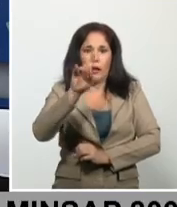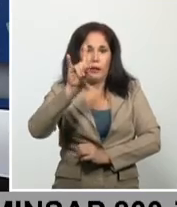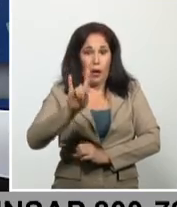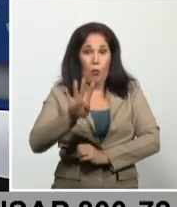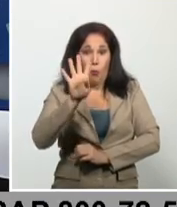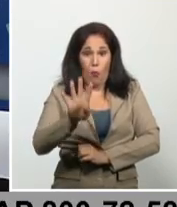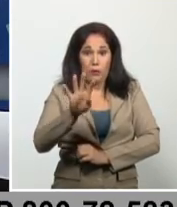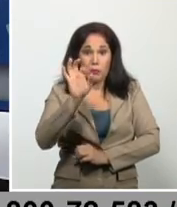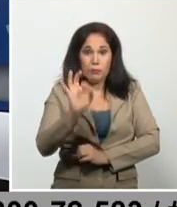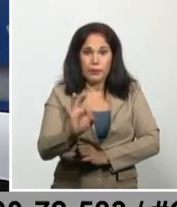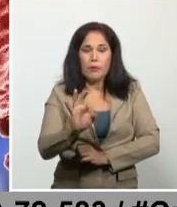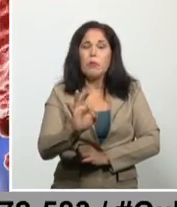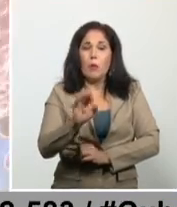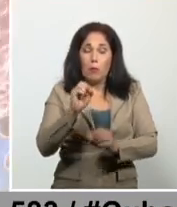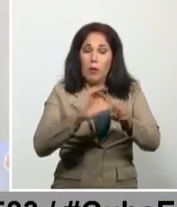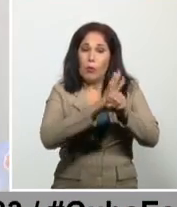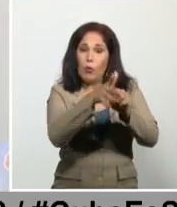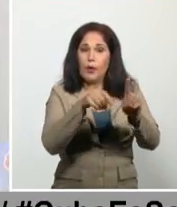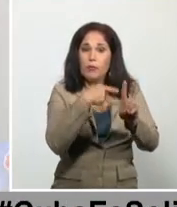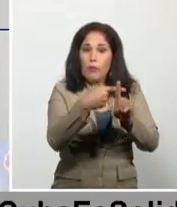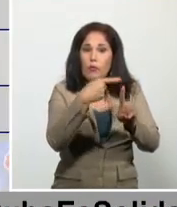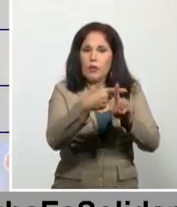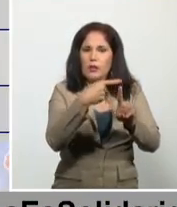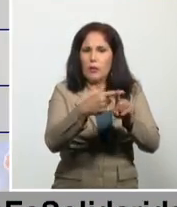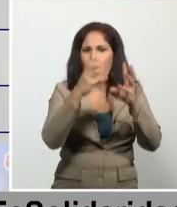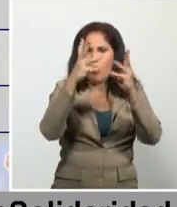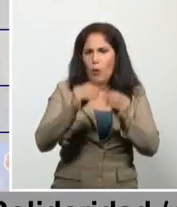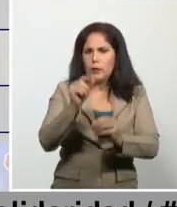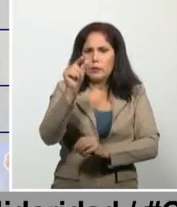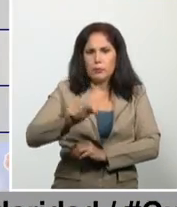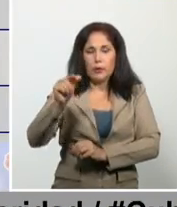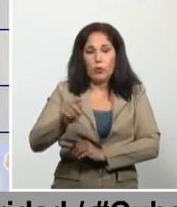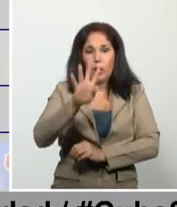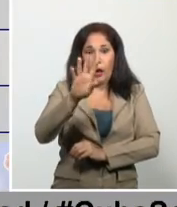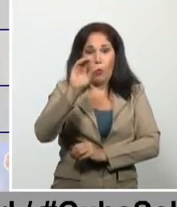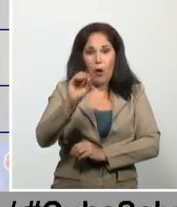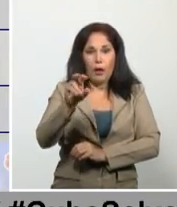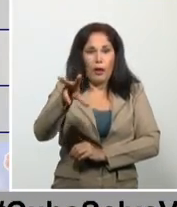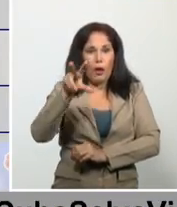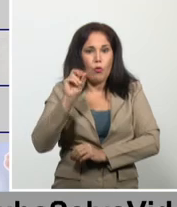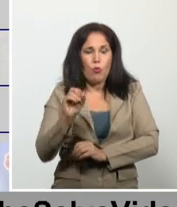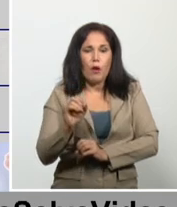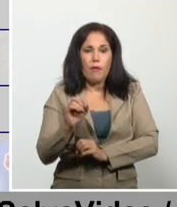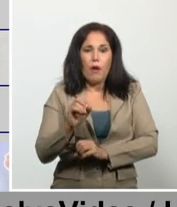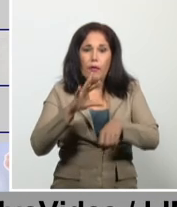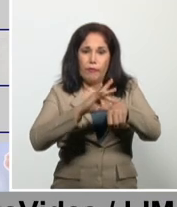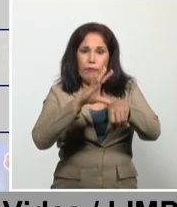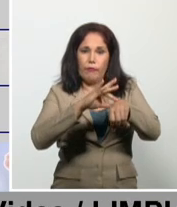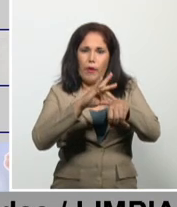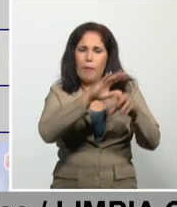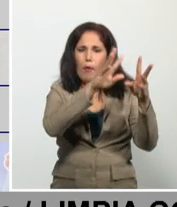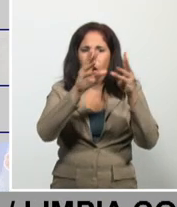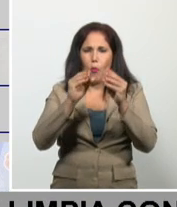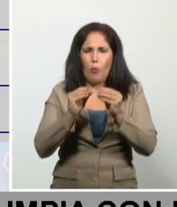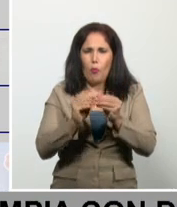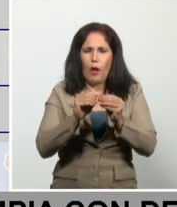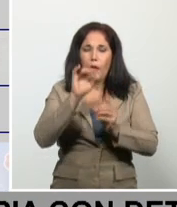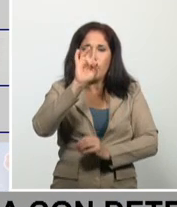1.634, arrojó como positivos a la COVID-19 40 nuevos casos, para un acumulado total